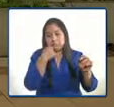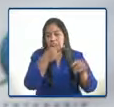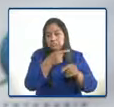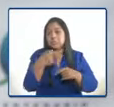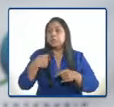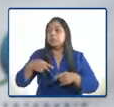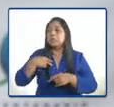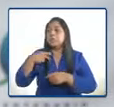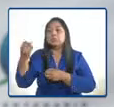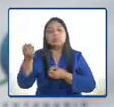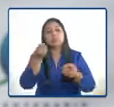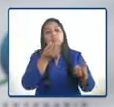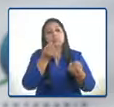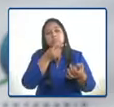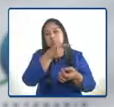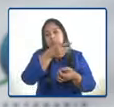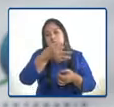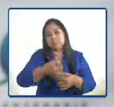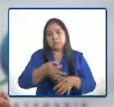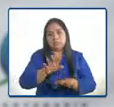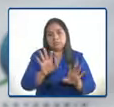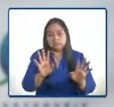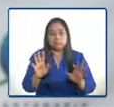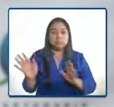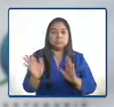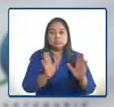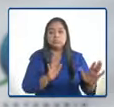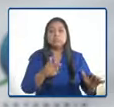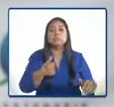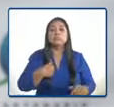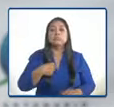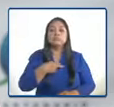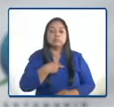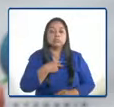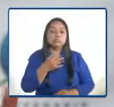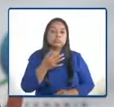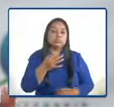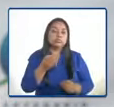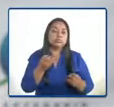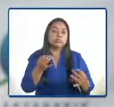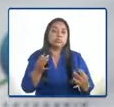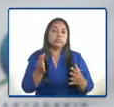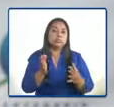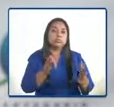oficiales. La primera pregunta era sobre el tema de...